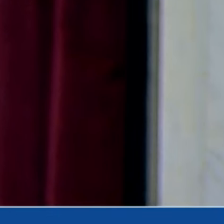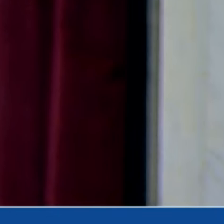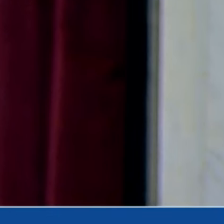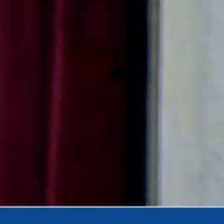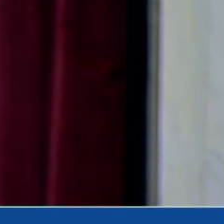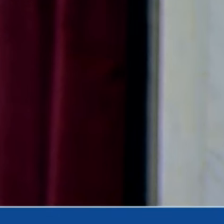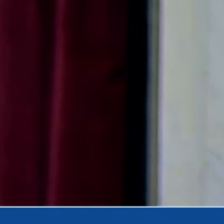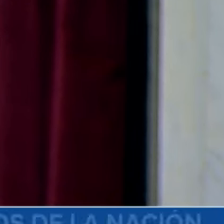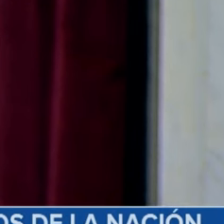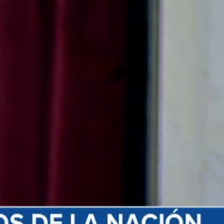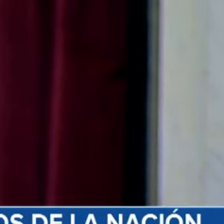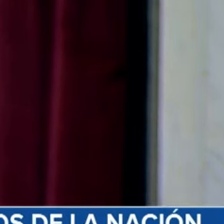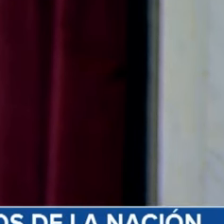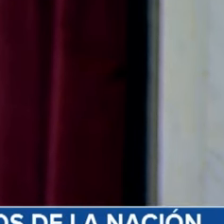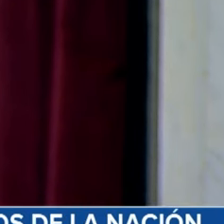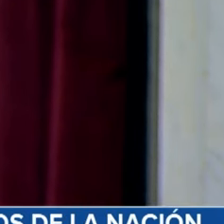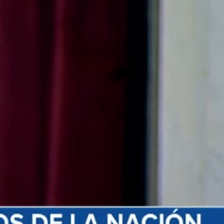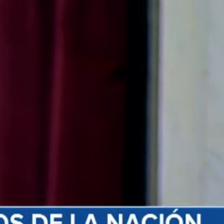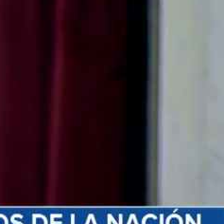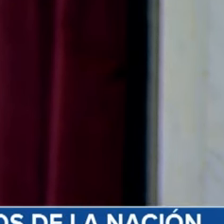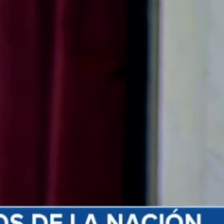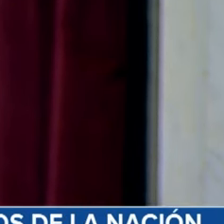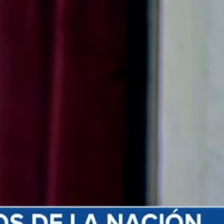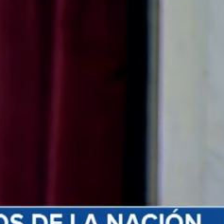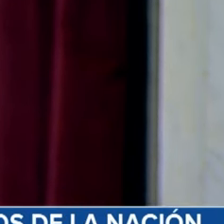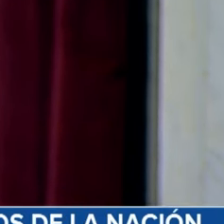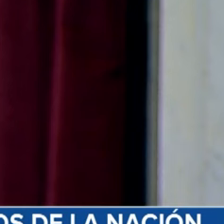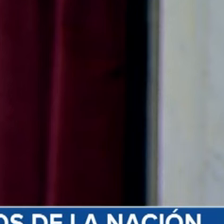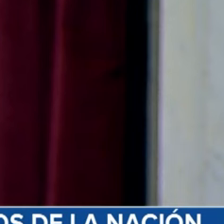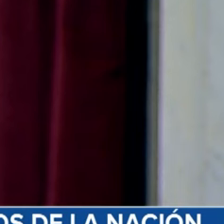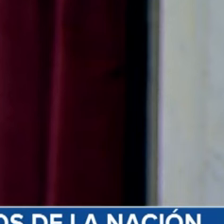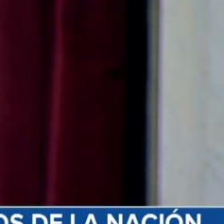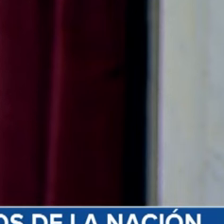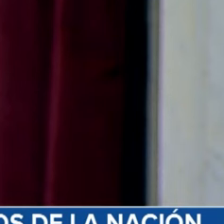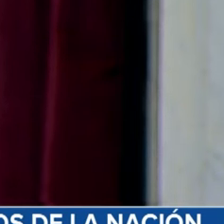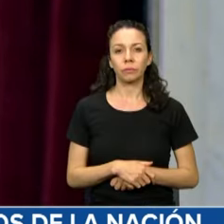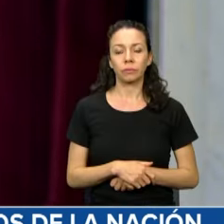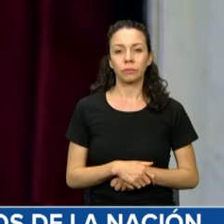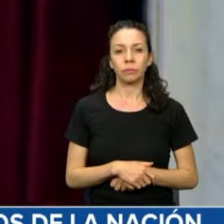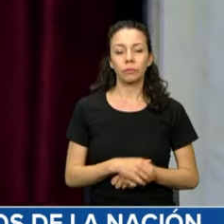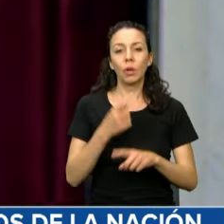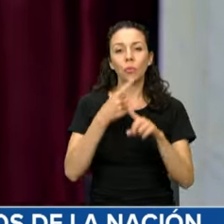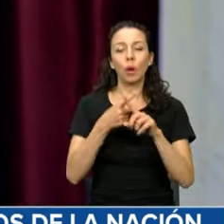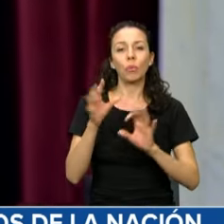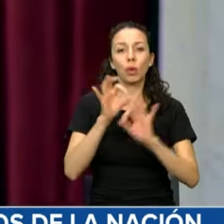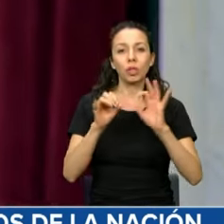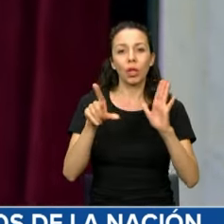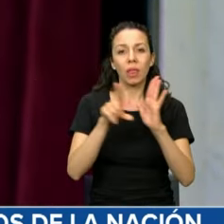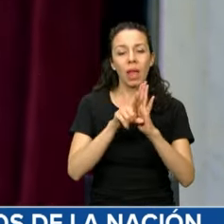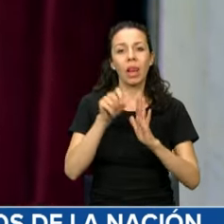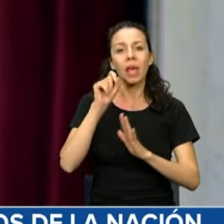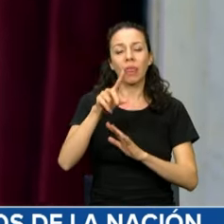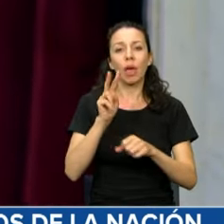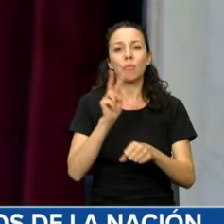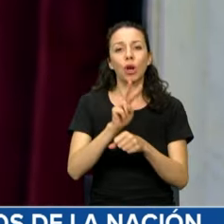en consideración las modificaciones introducidas por el honorable senado en el proyecto de ley que modifica la ley de